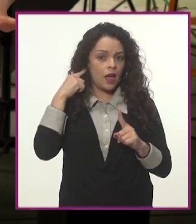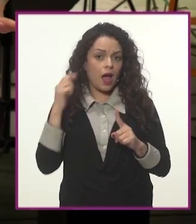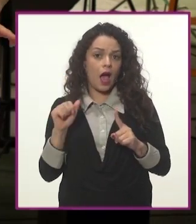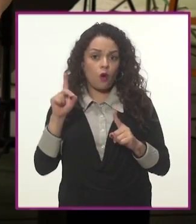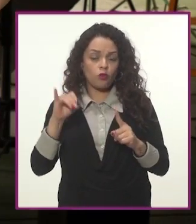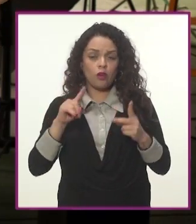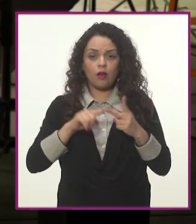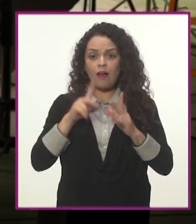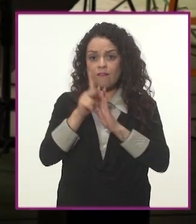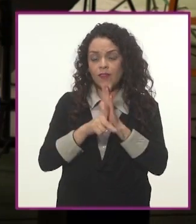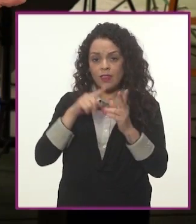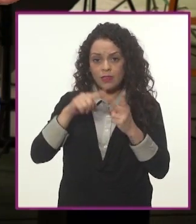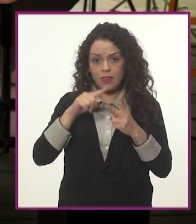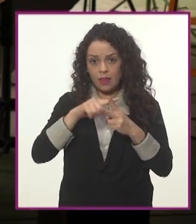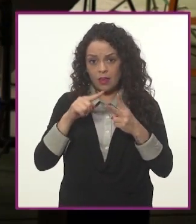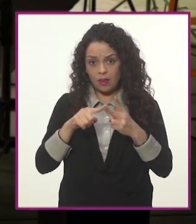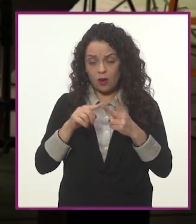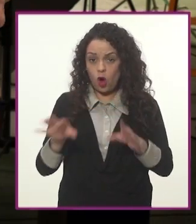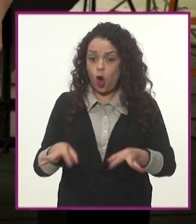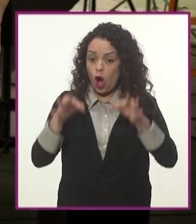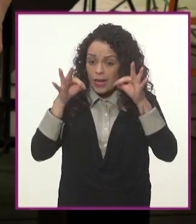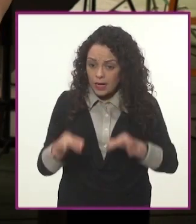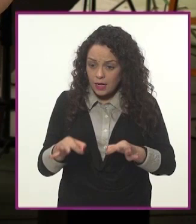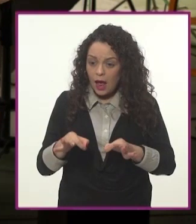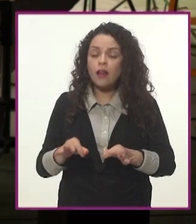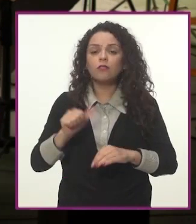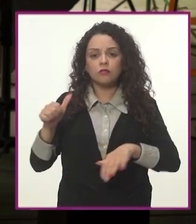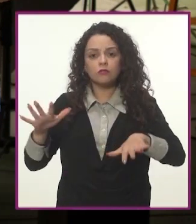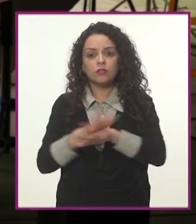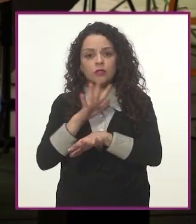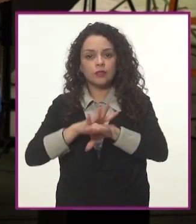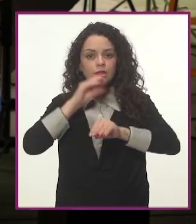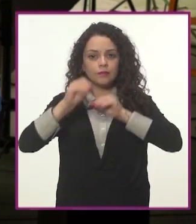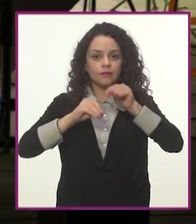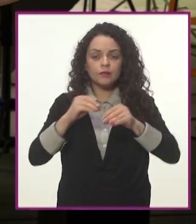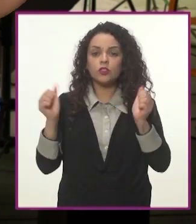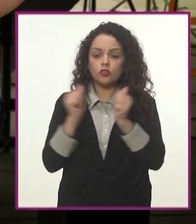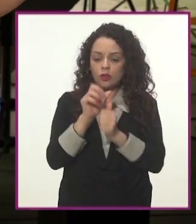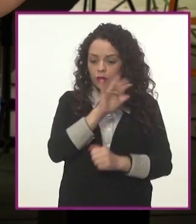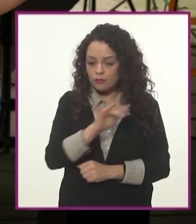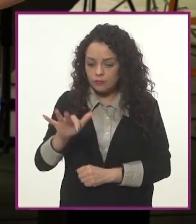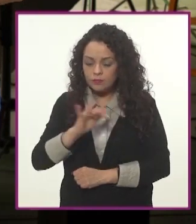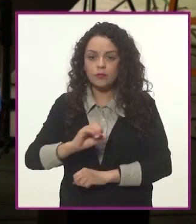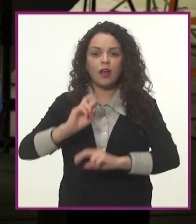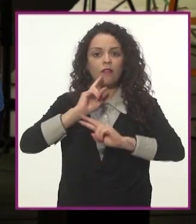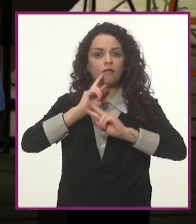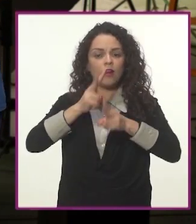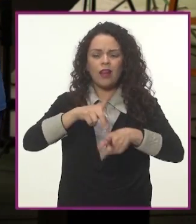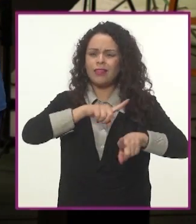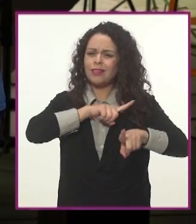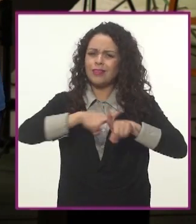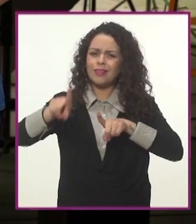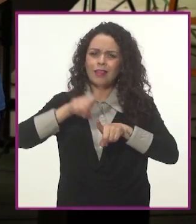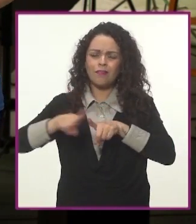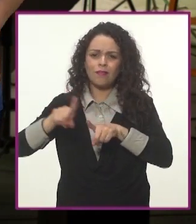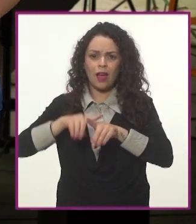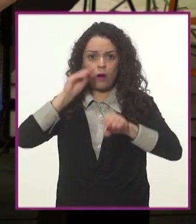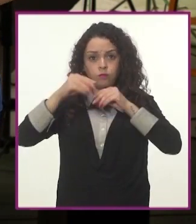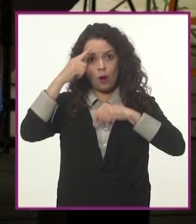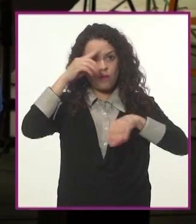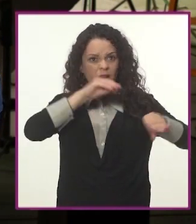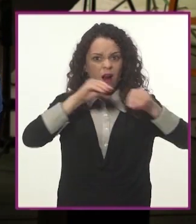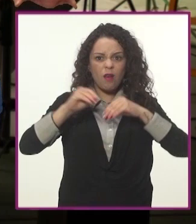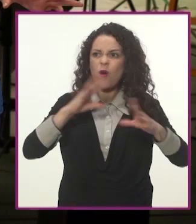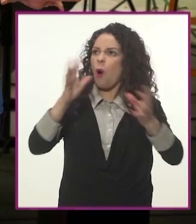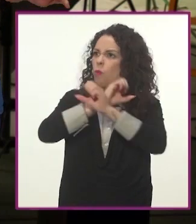procesos aplicados al material original: edición, subtitulaje, voz en off, efectos especiales, inclusión de